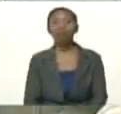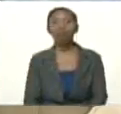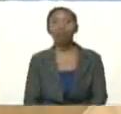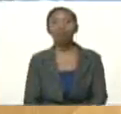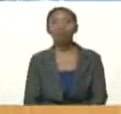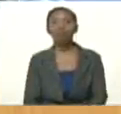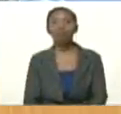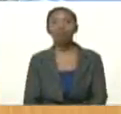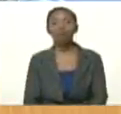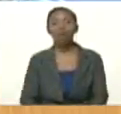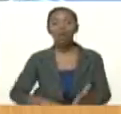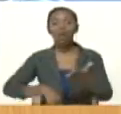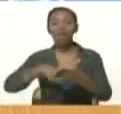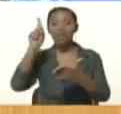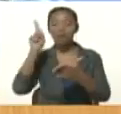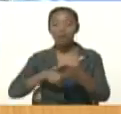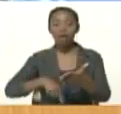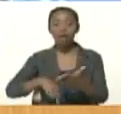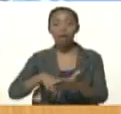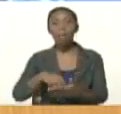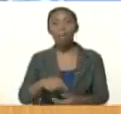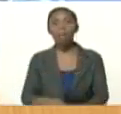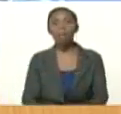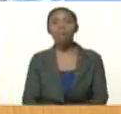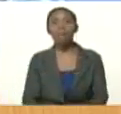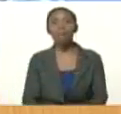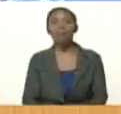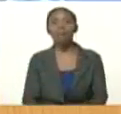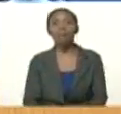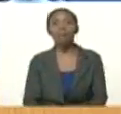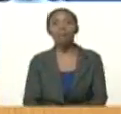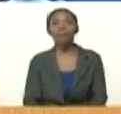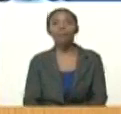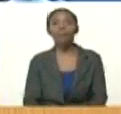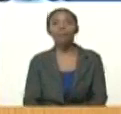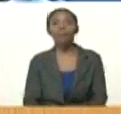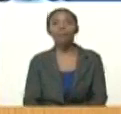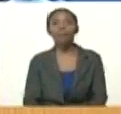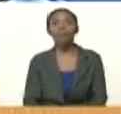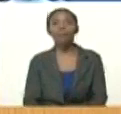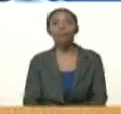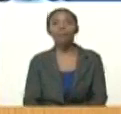Bueno, firmado el decreto, pues. Explíquese.